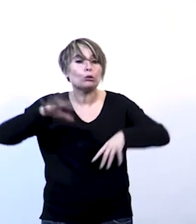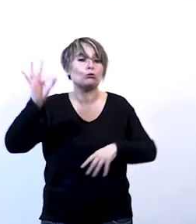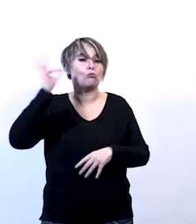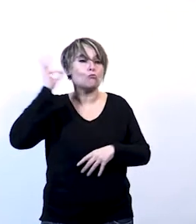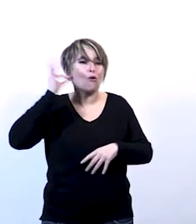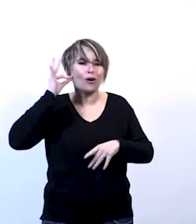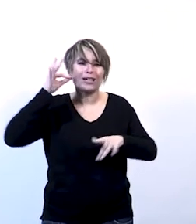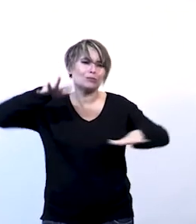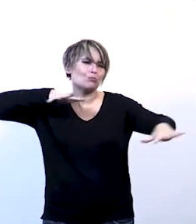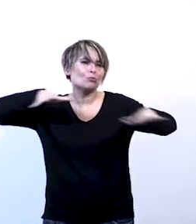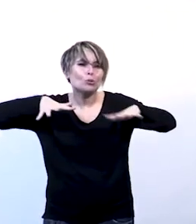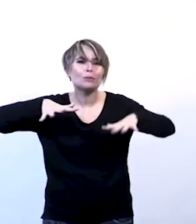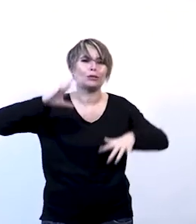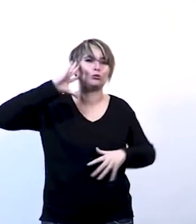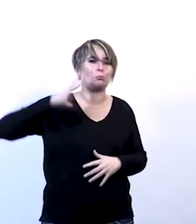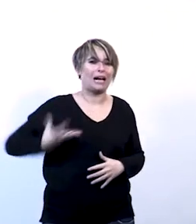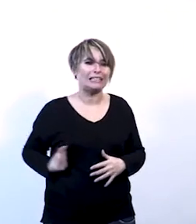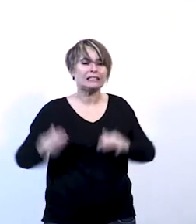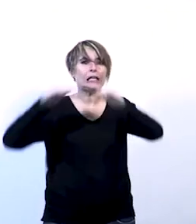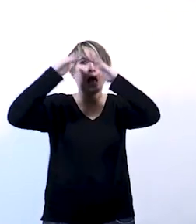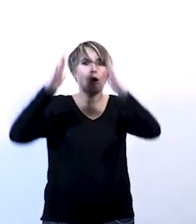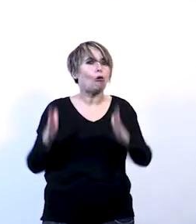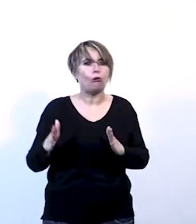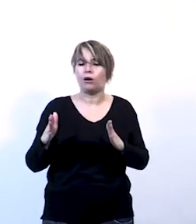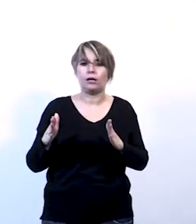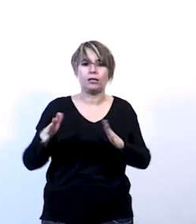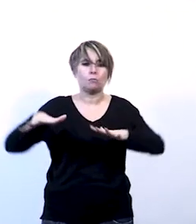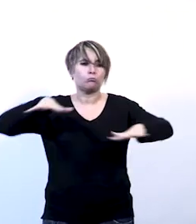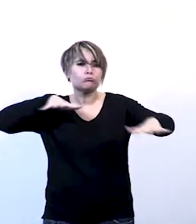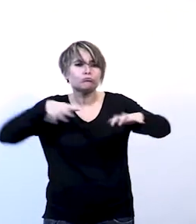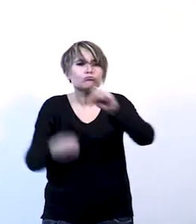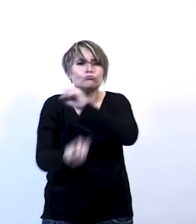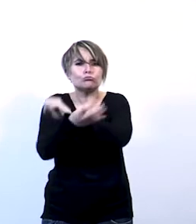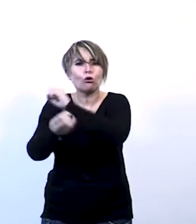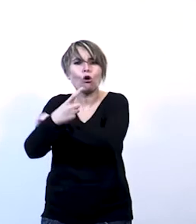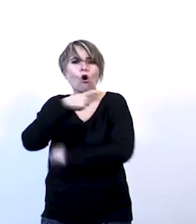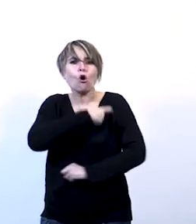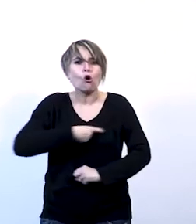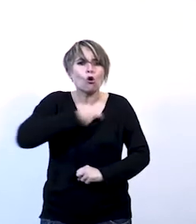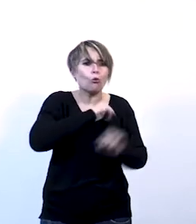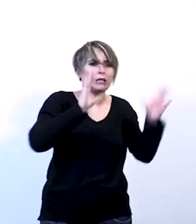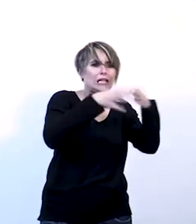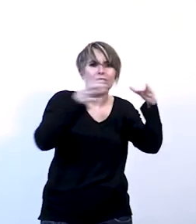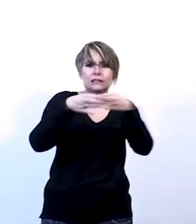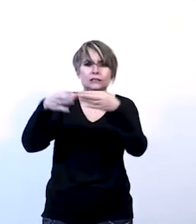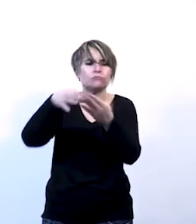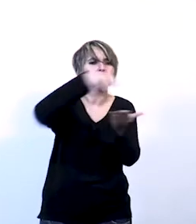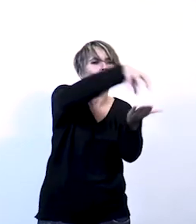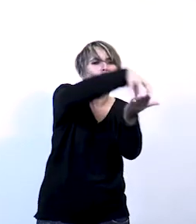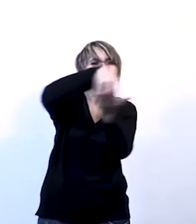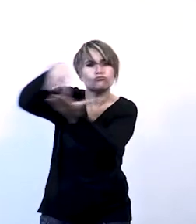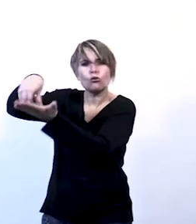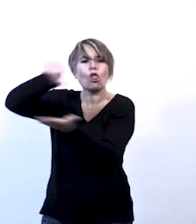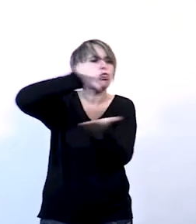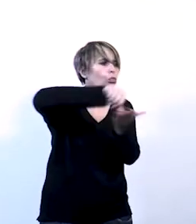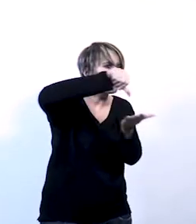palestinas en todos los lugares, con comités populares en bastantes lugares, en bastantes ciudades